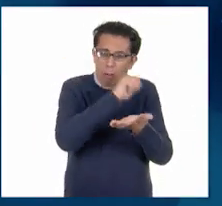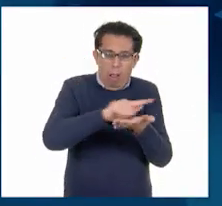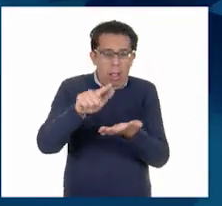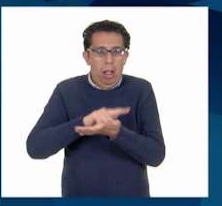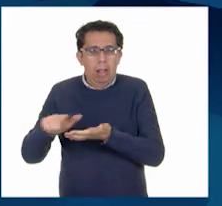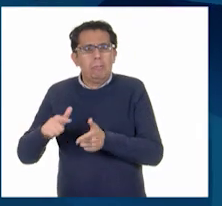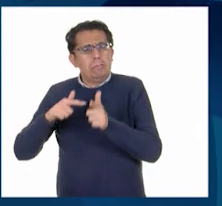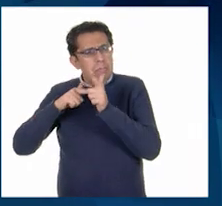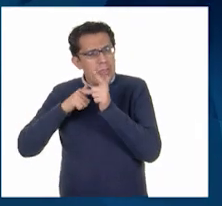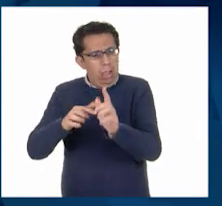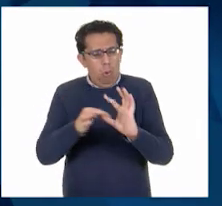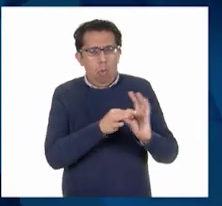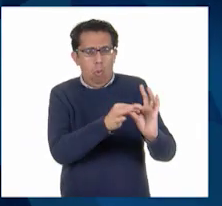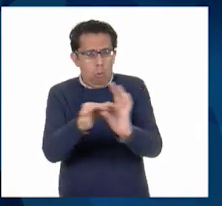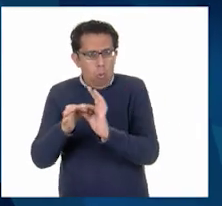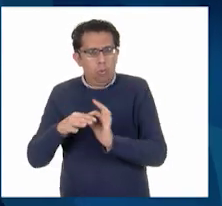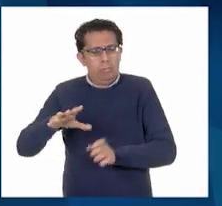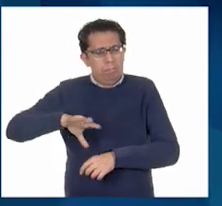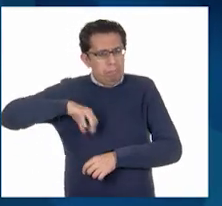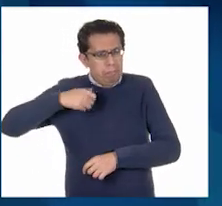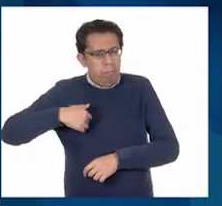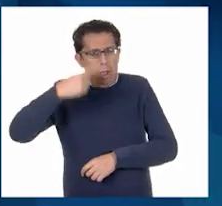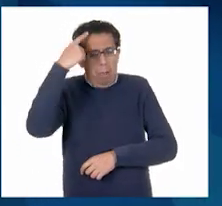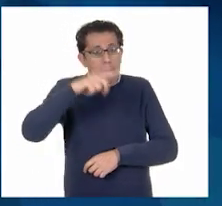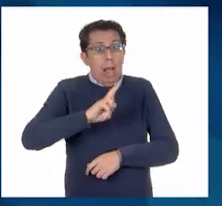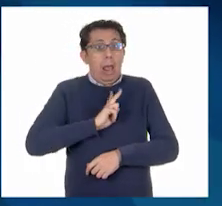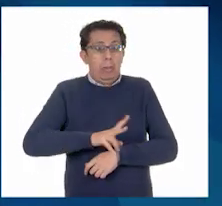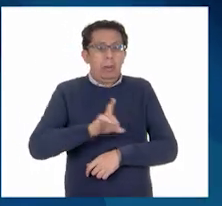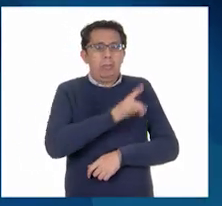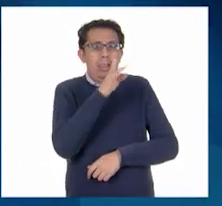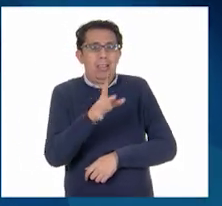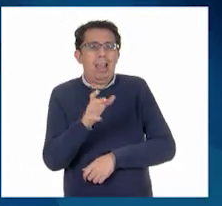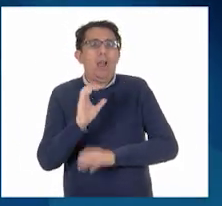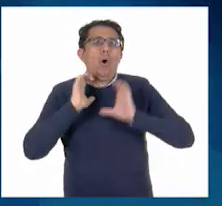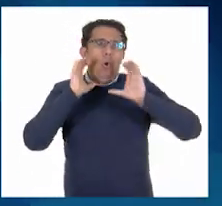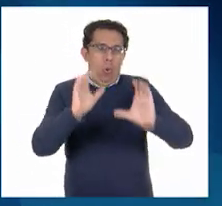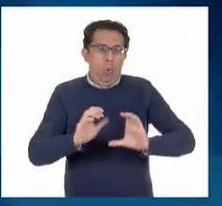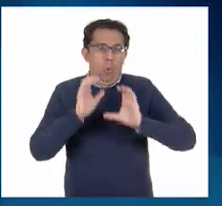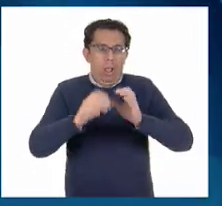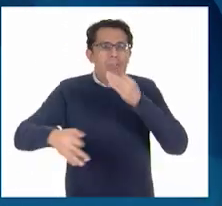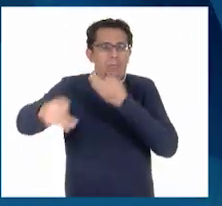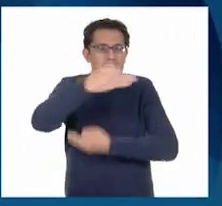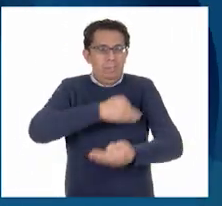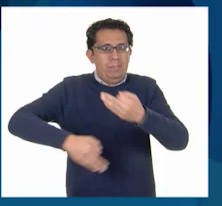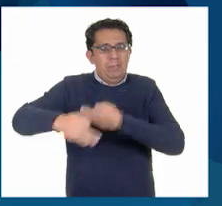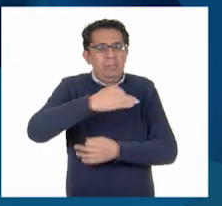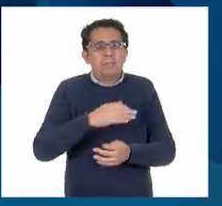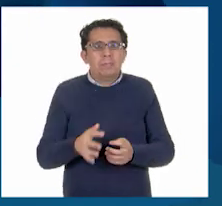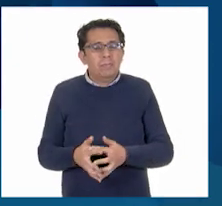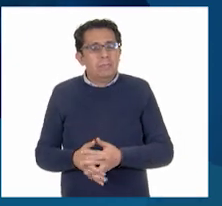Sigamos luchando juntos contra este virus, cuidándonos los unos a los otros.